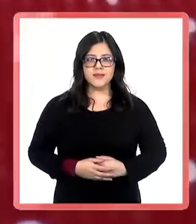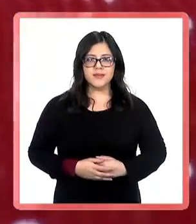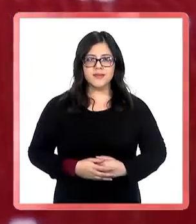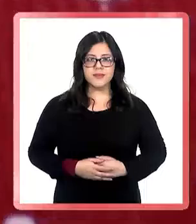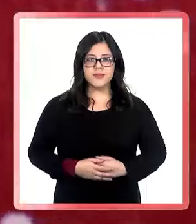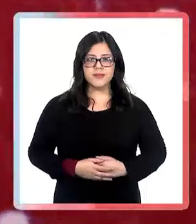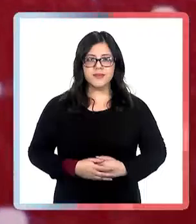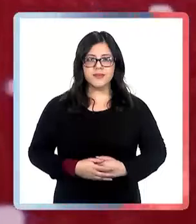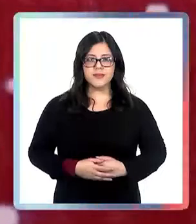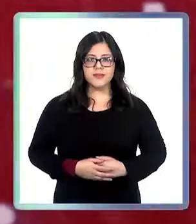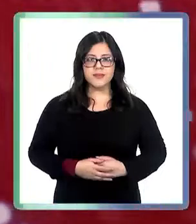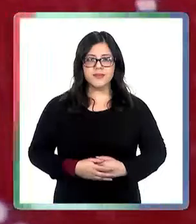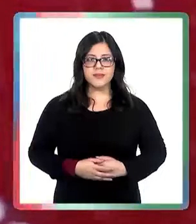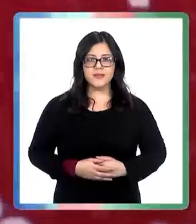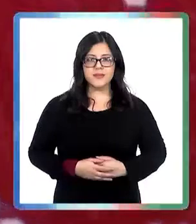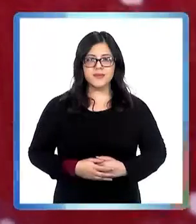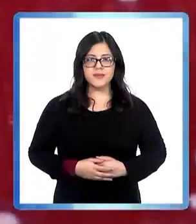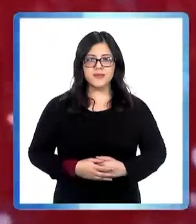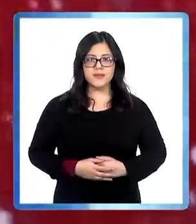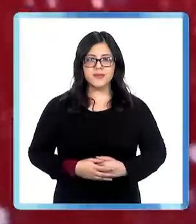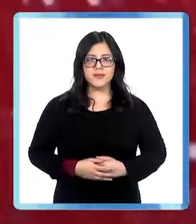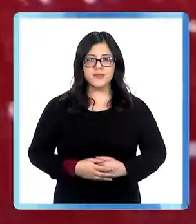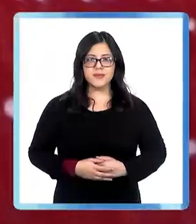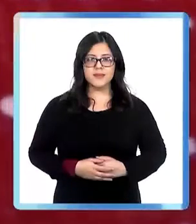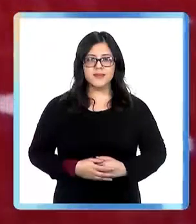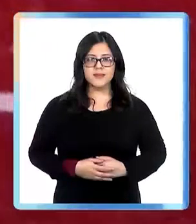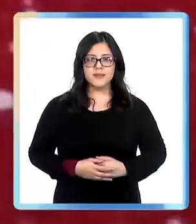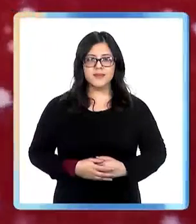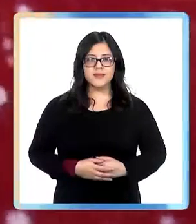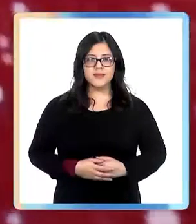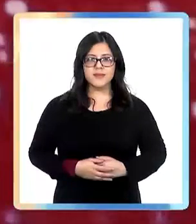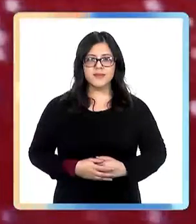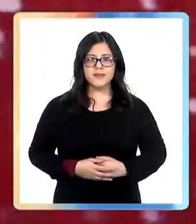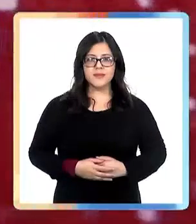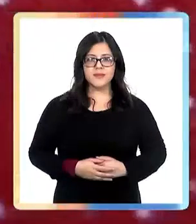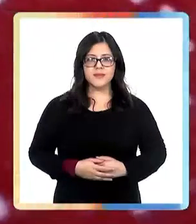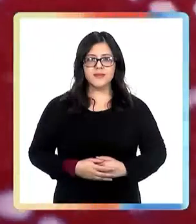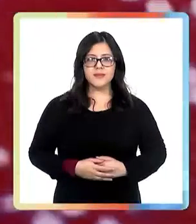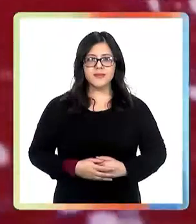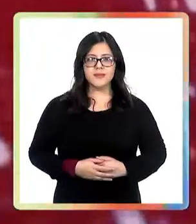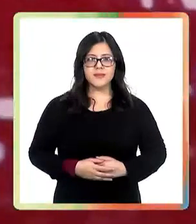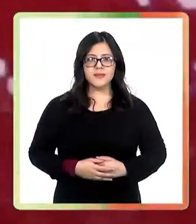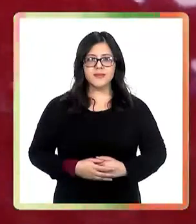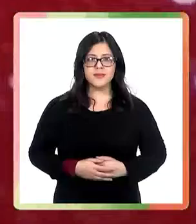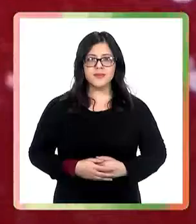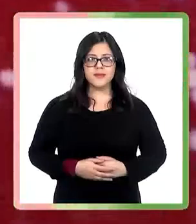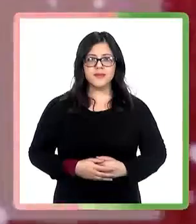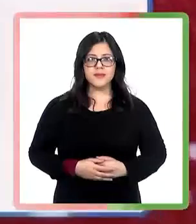Arcatel, presentó Portavoz Noticias.